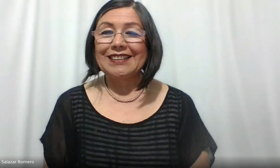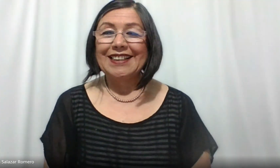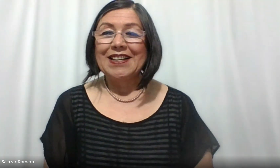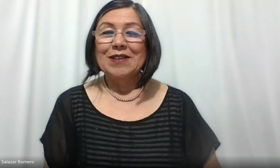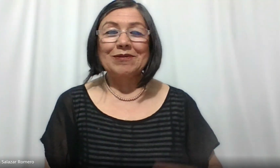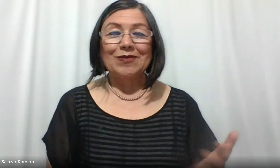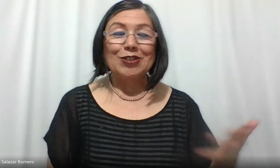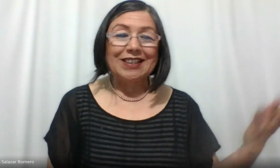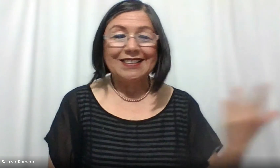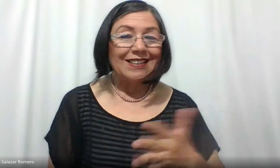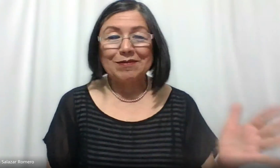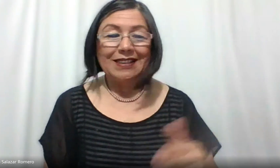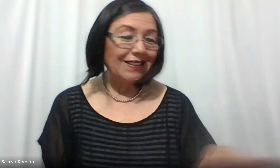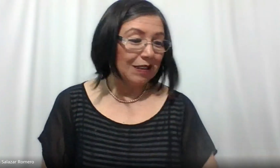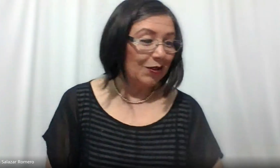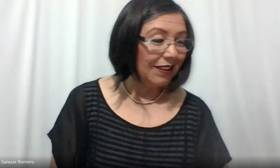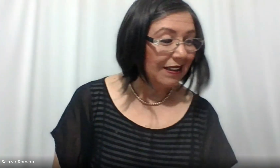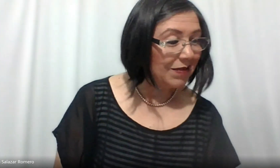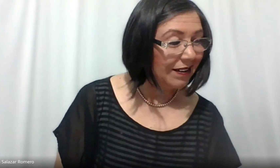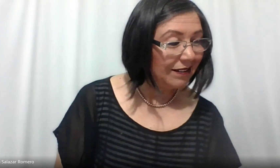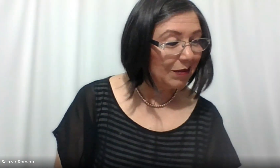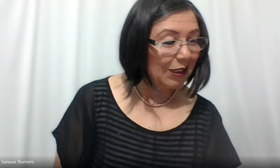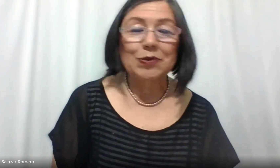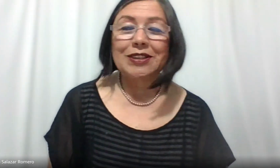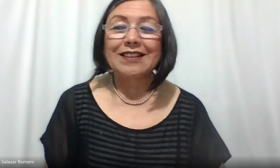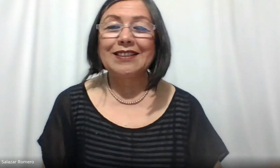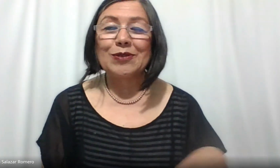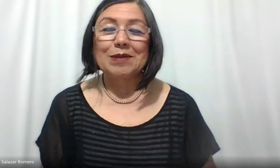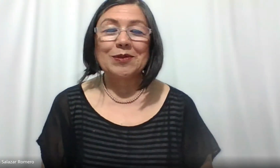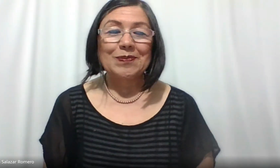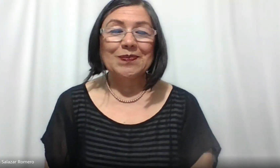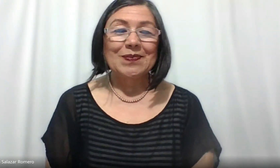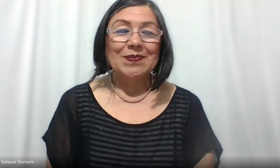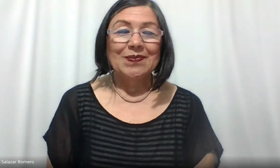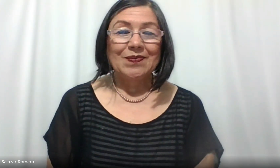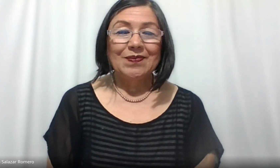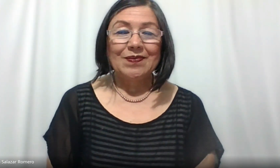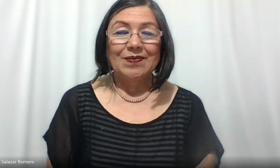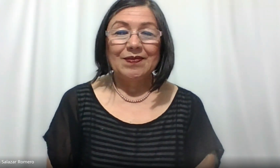escuchar. 2, 3 y ya para cerrar, porque también para no abusar de su tiempo.